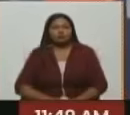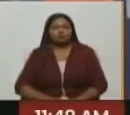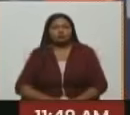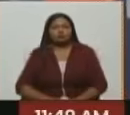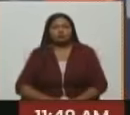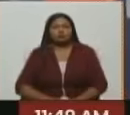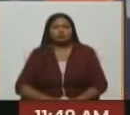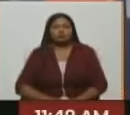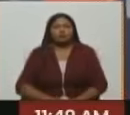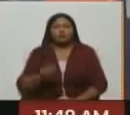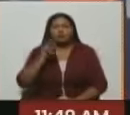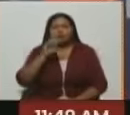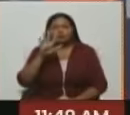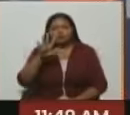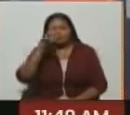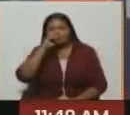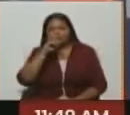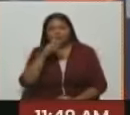de ataques,